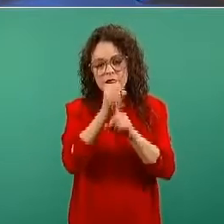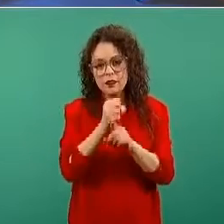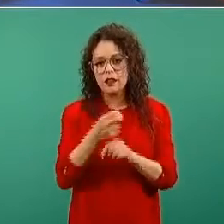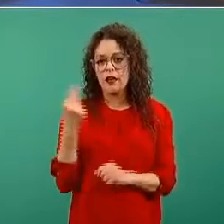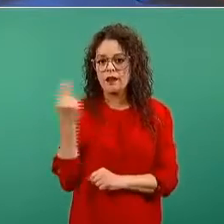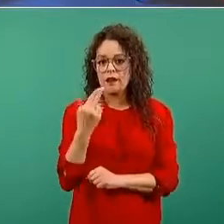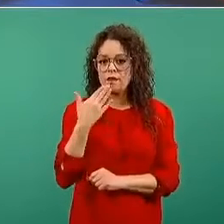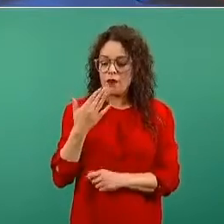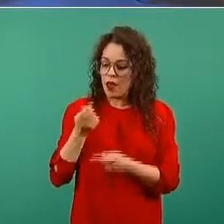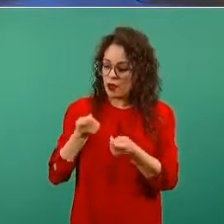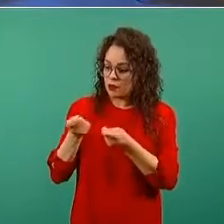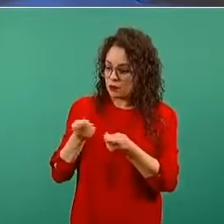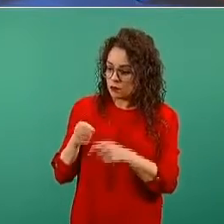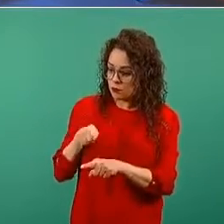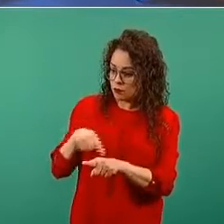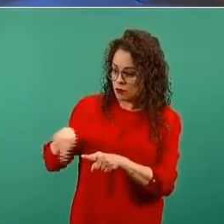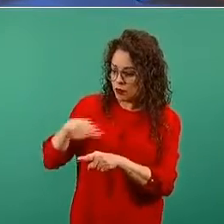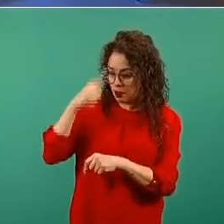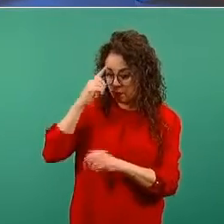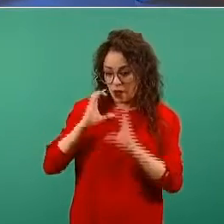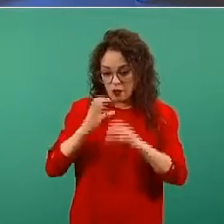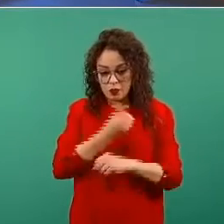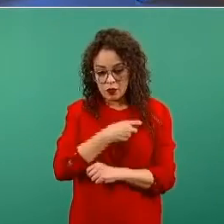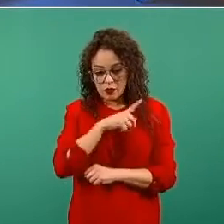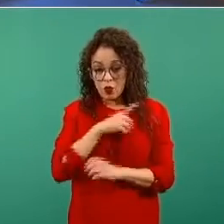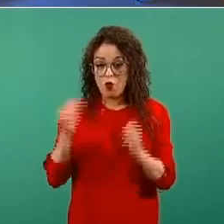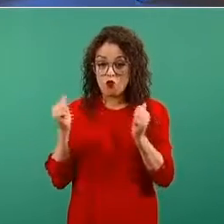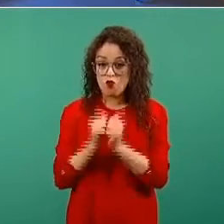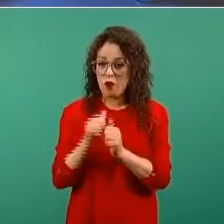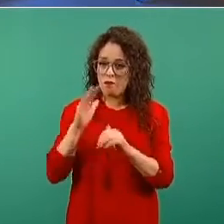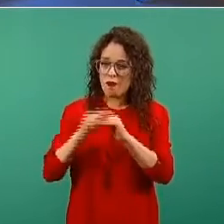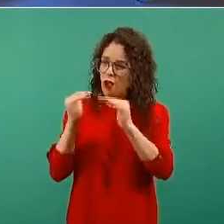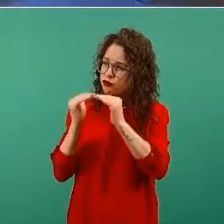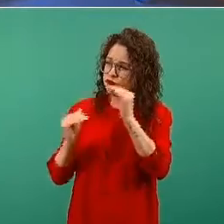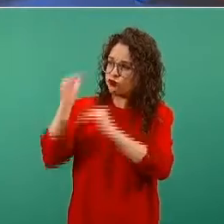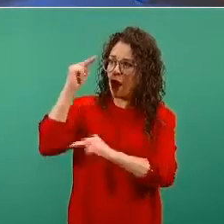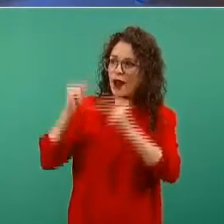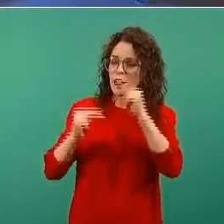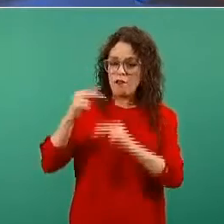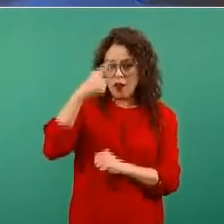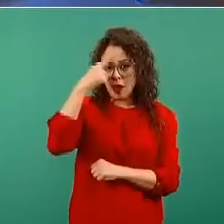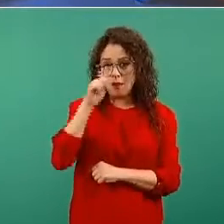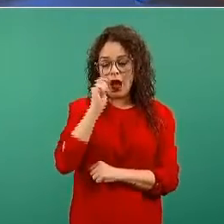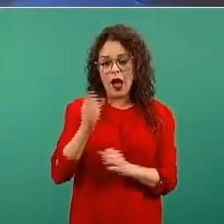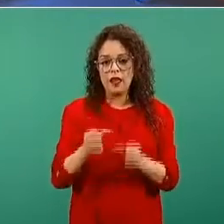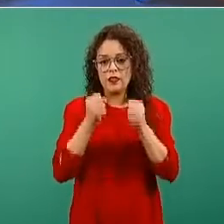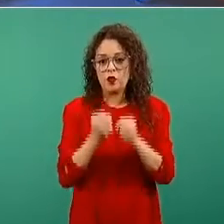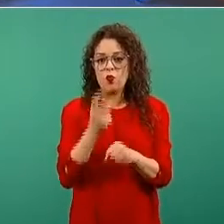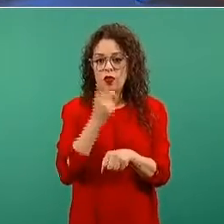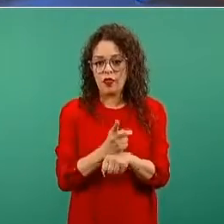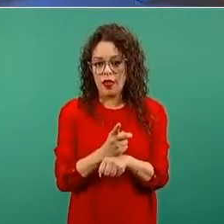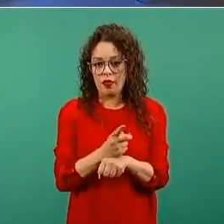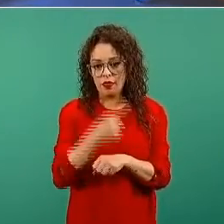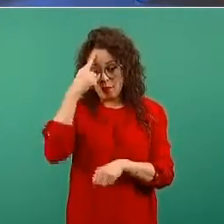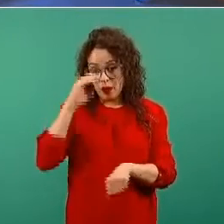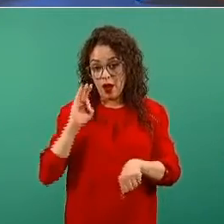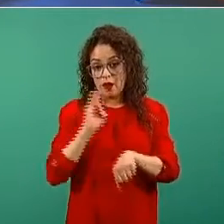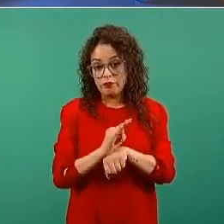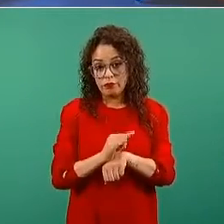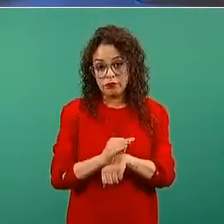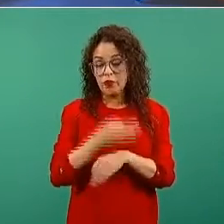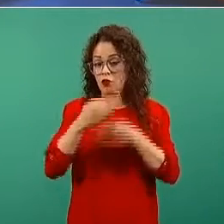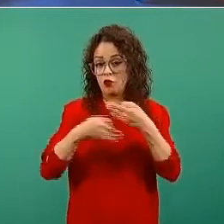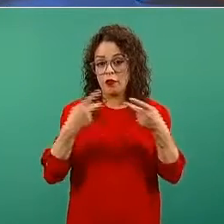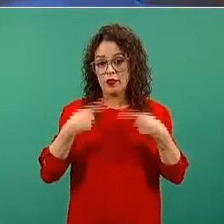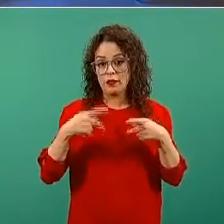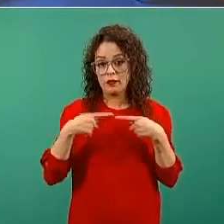agencia de regulación sanitaria con los más altos estándares de seguridad que trabaje para protegernos a todas